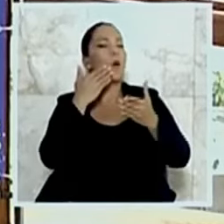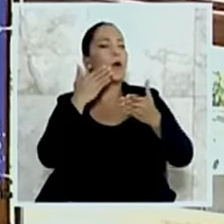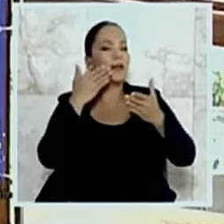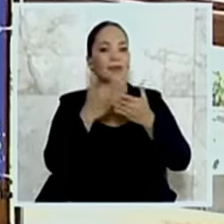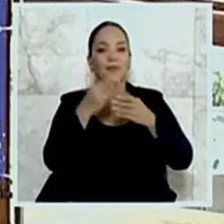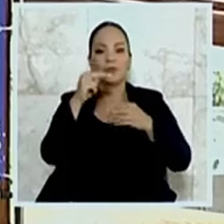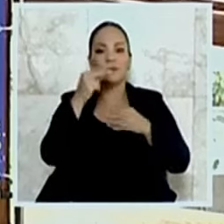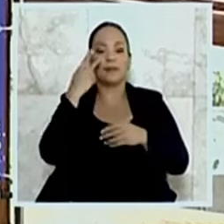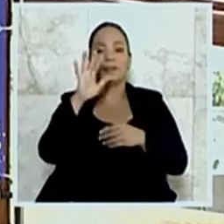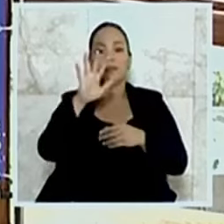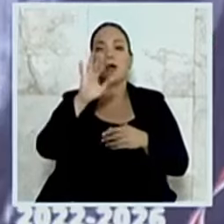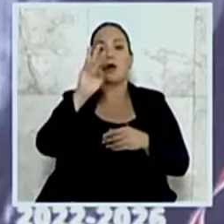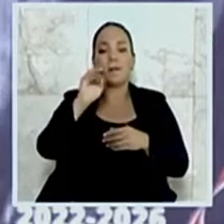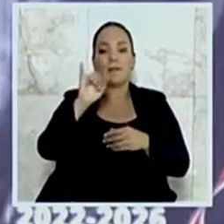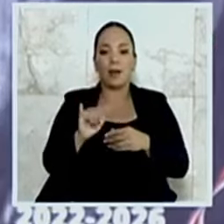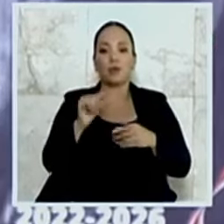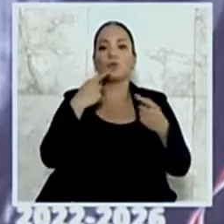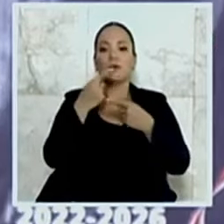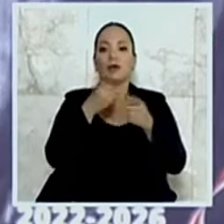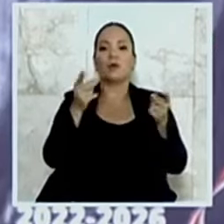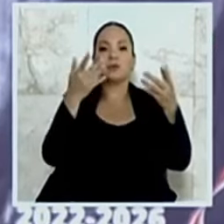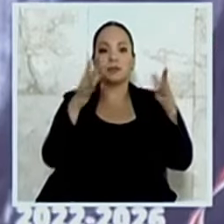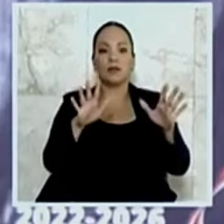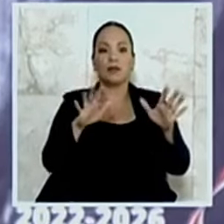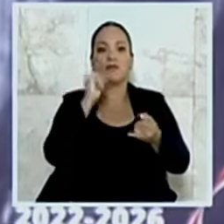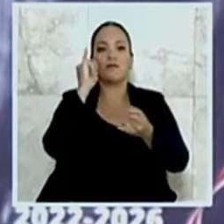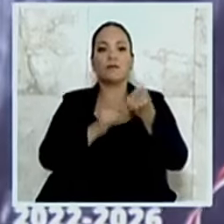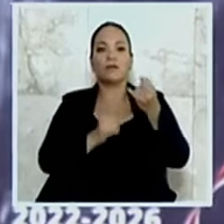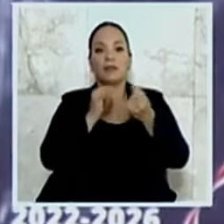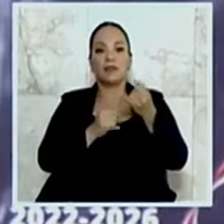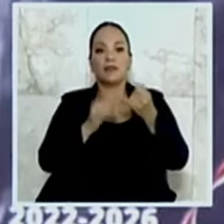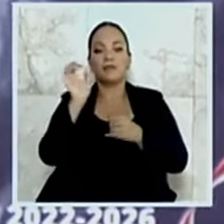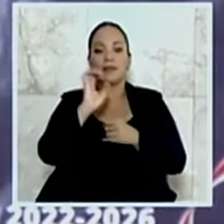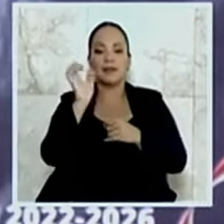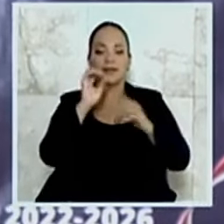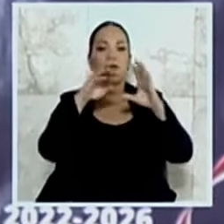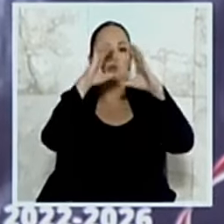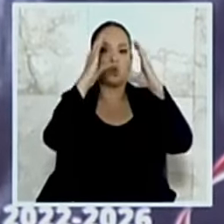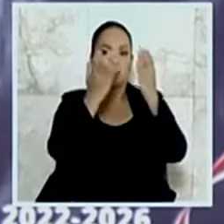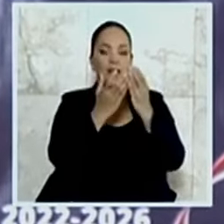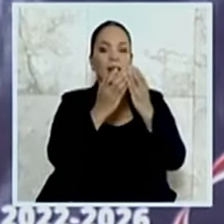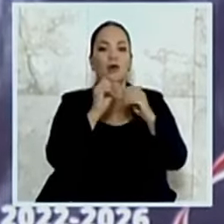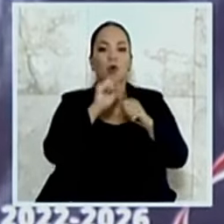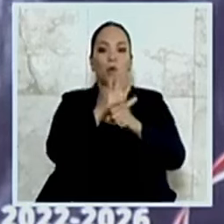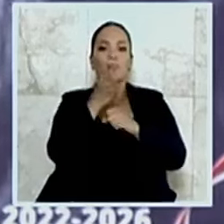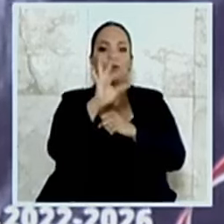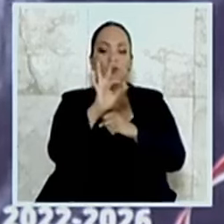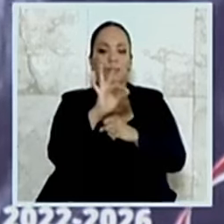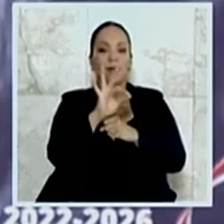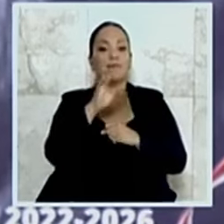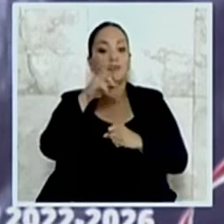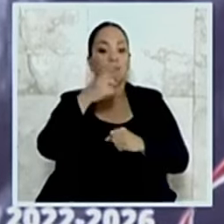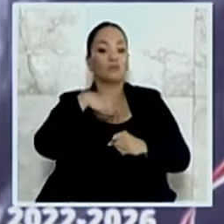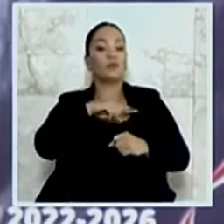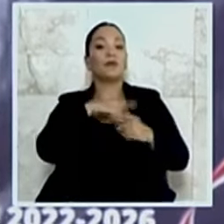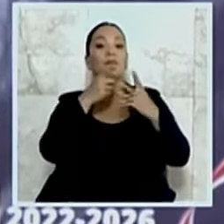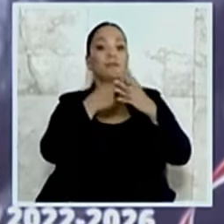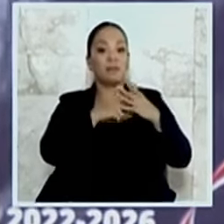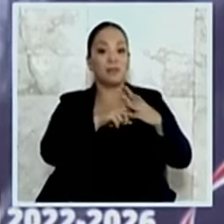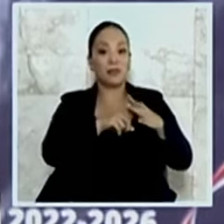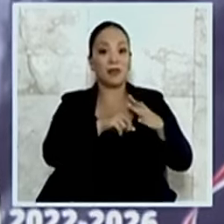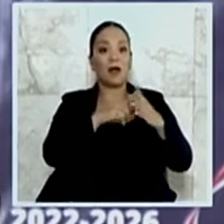decidido. Adelante, ministra y vicepresidenta. Bueno, buenas y buenísimas noticias. ¿En qué sentido? Desde el 5